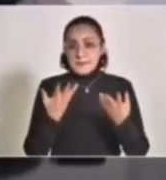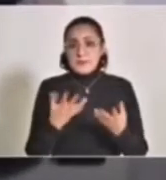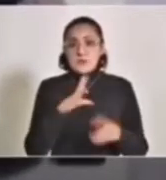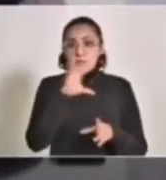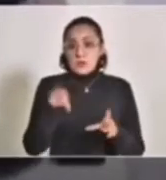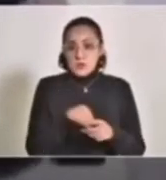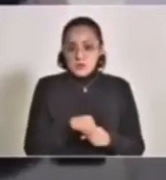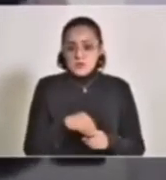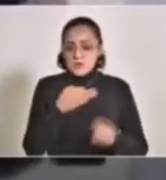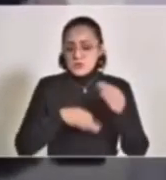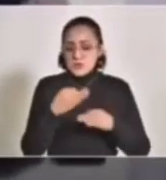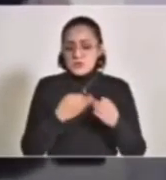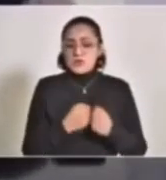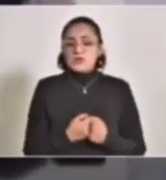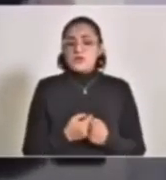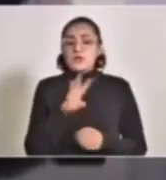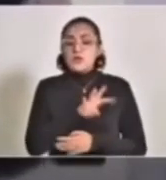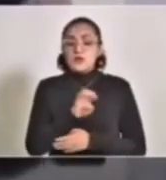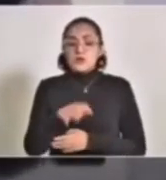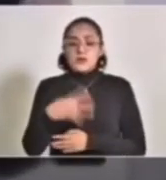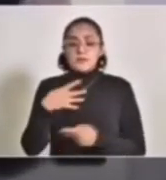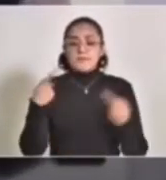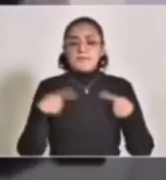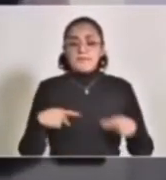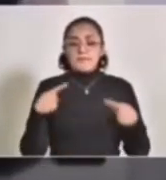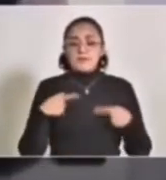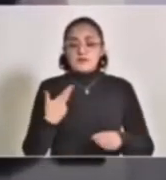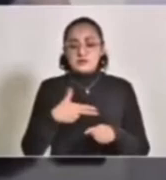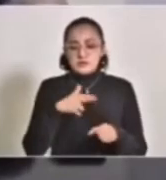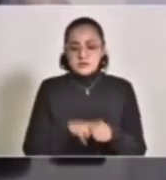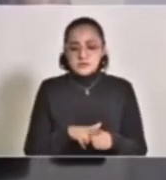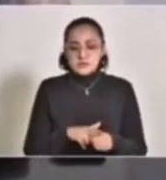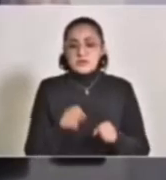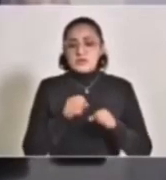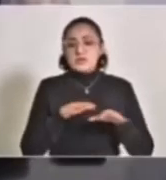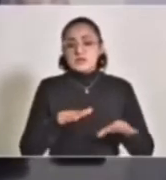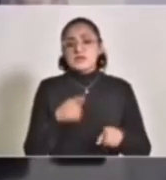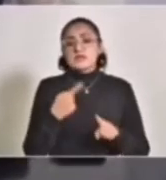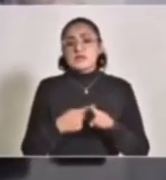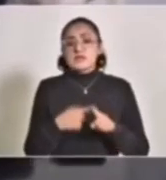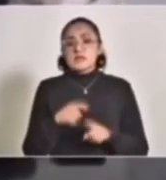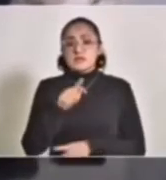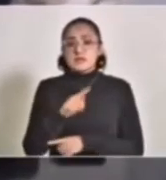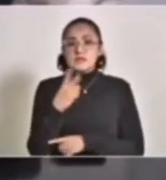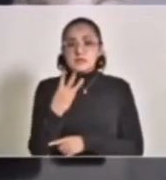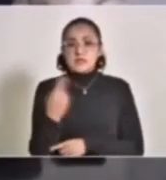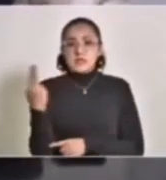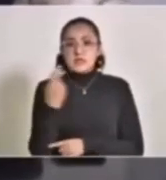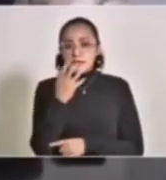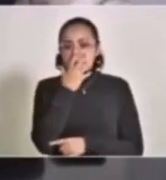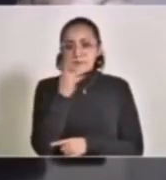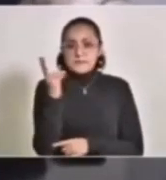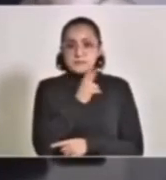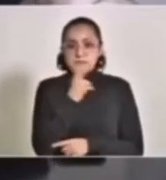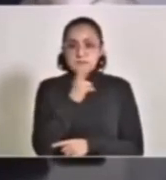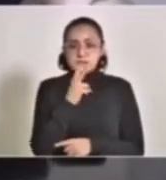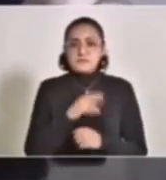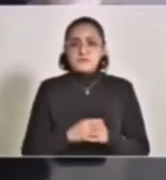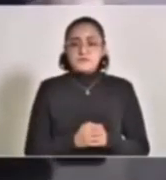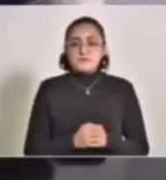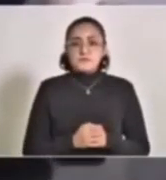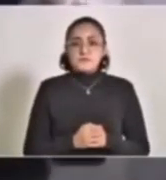todo el sector 414 pacientes hospitalizados y de ellos 73 requieren de ventilación